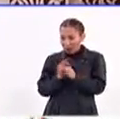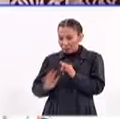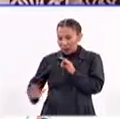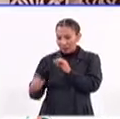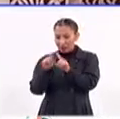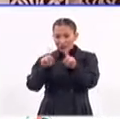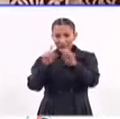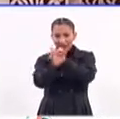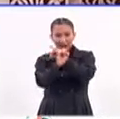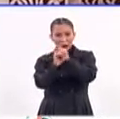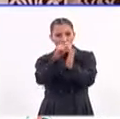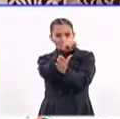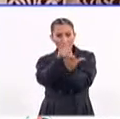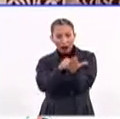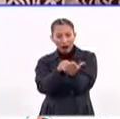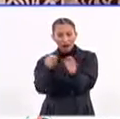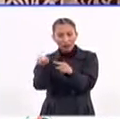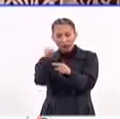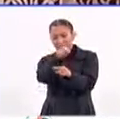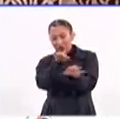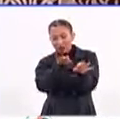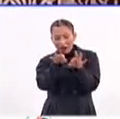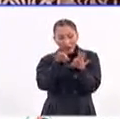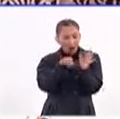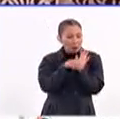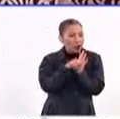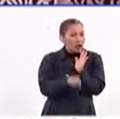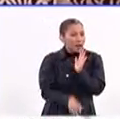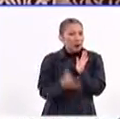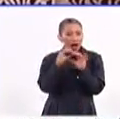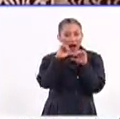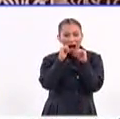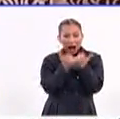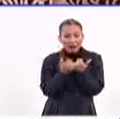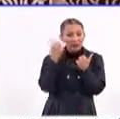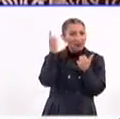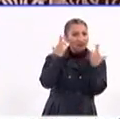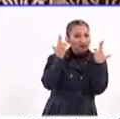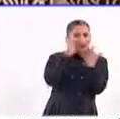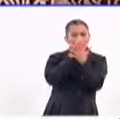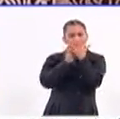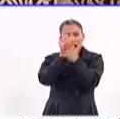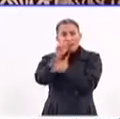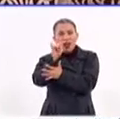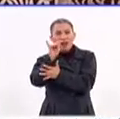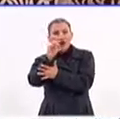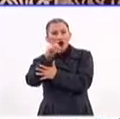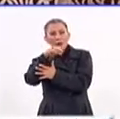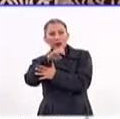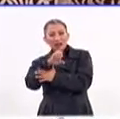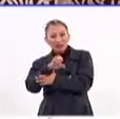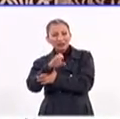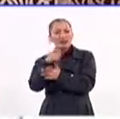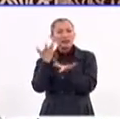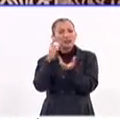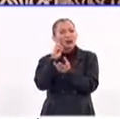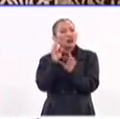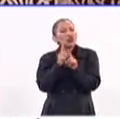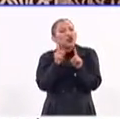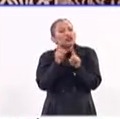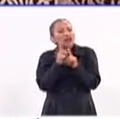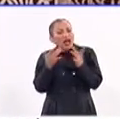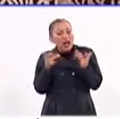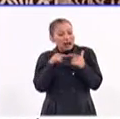plataformas múltiples, ¿no? Con muchos trabajos que tienen que ver con el arte sonoro, con el performance, etcétera, y cuestionarnos dónde está